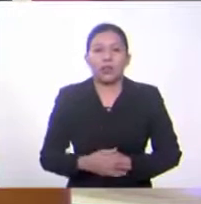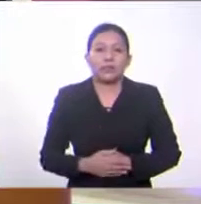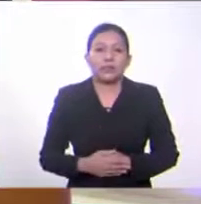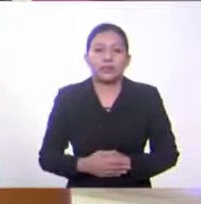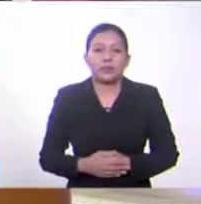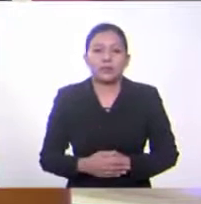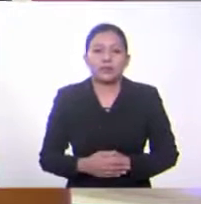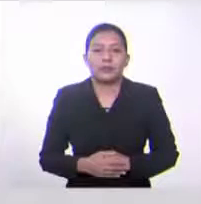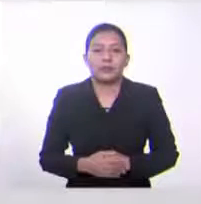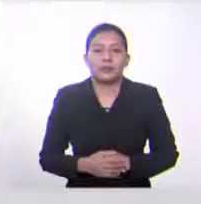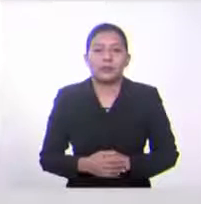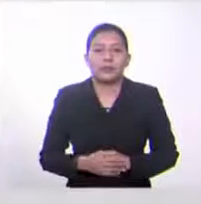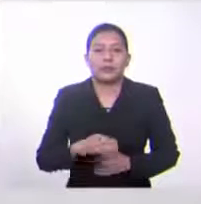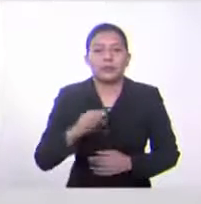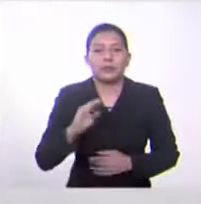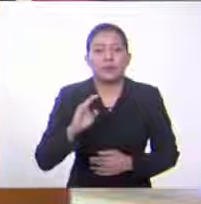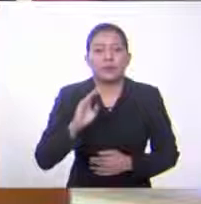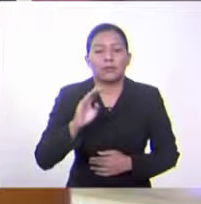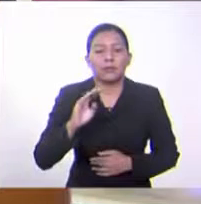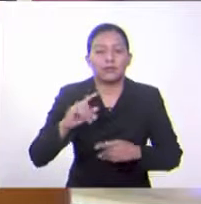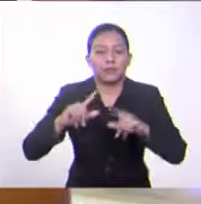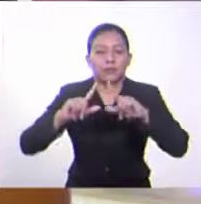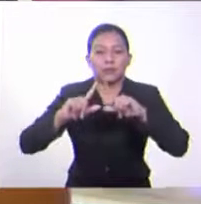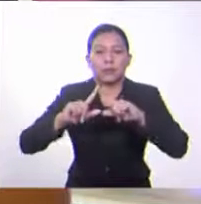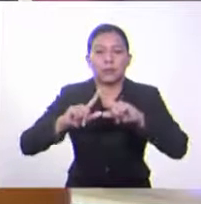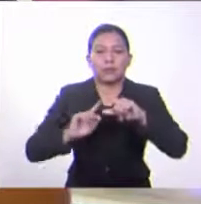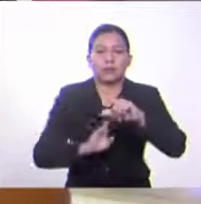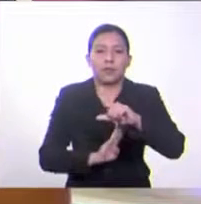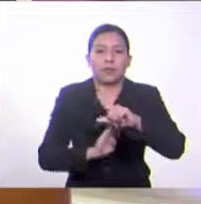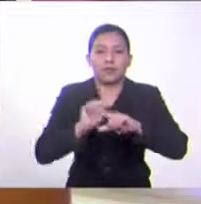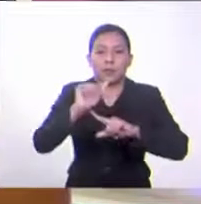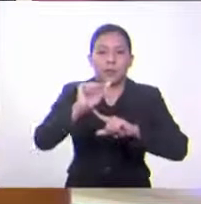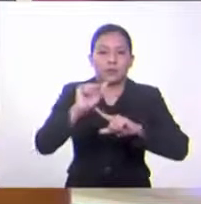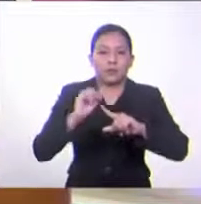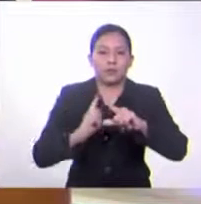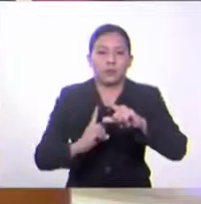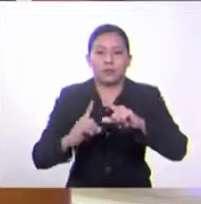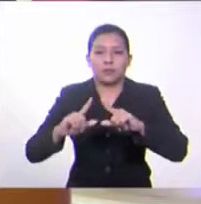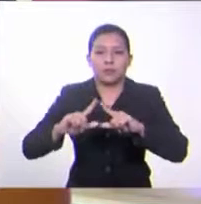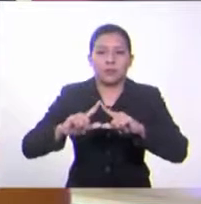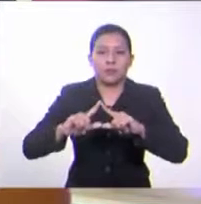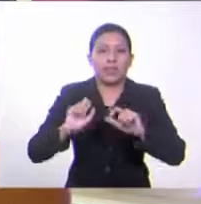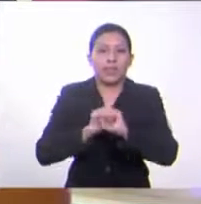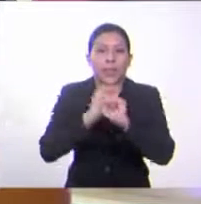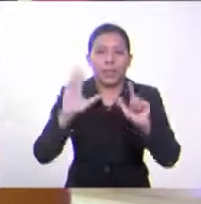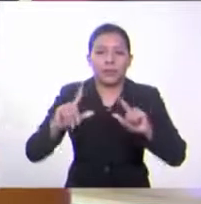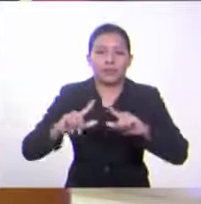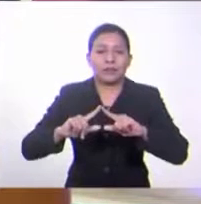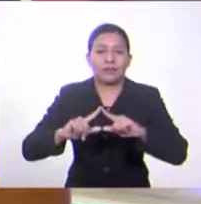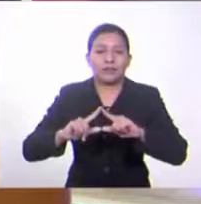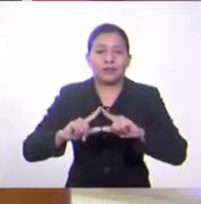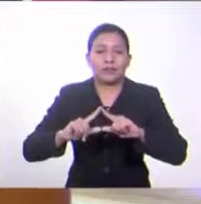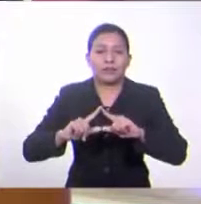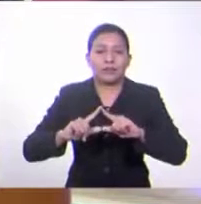el ángulo BAD, porque así se pueden confundir. ¿Para qué? El ángulo